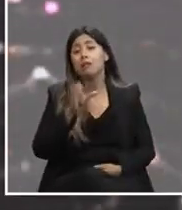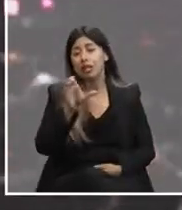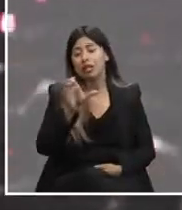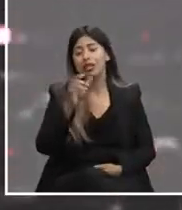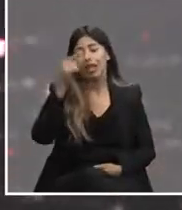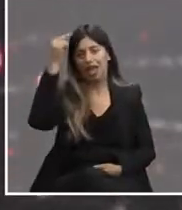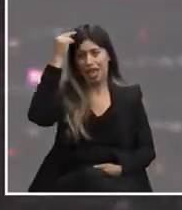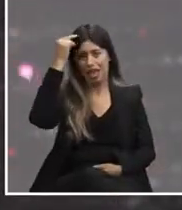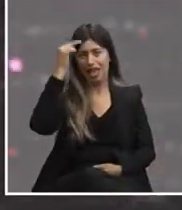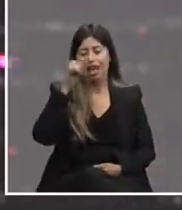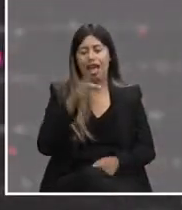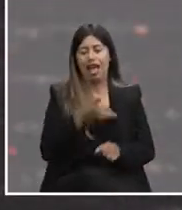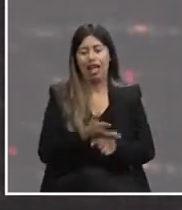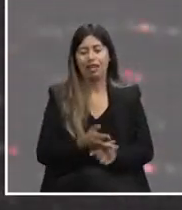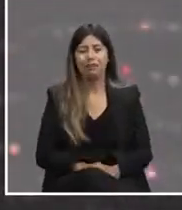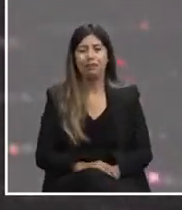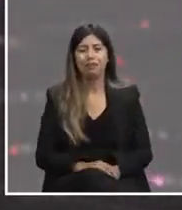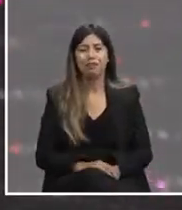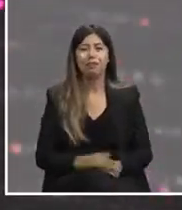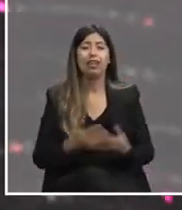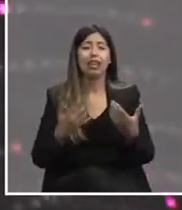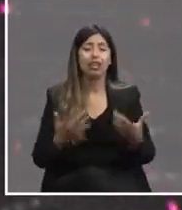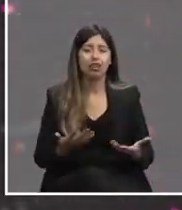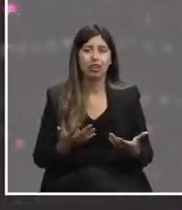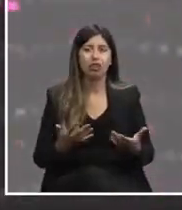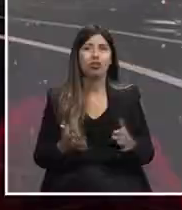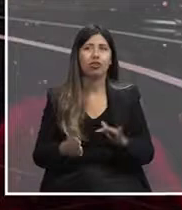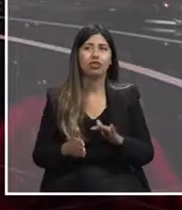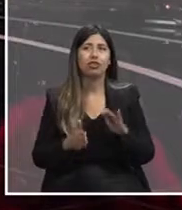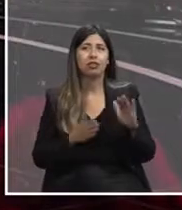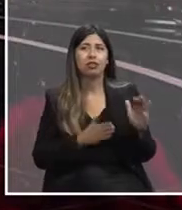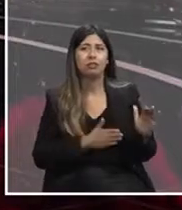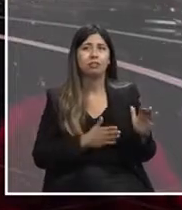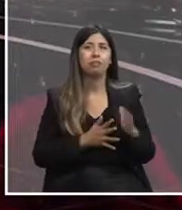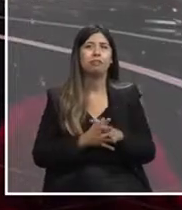ahí. Entonces, dicho esto,